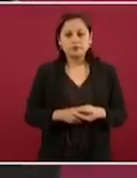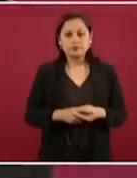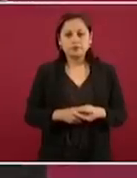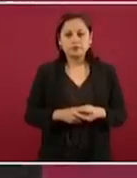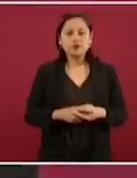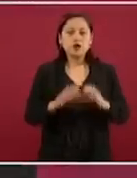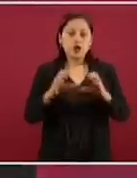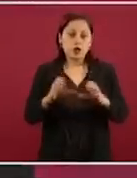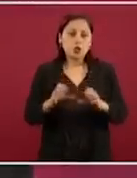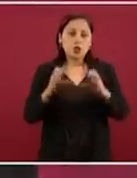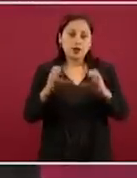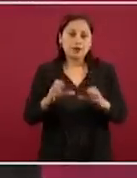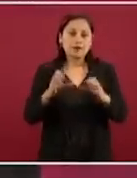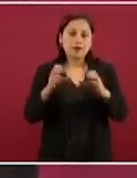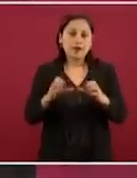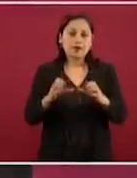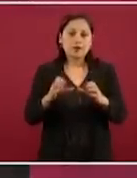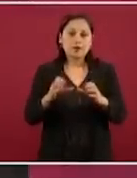se hacía antes,